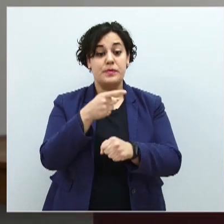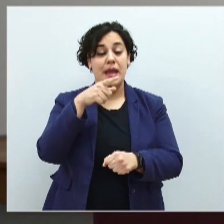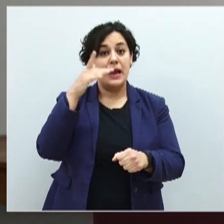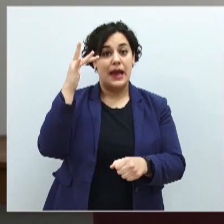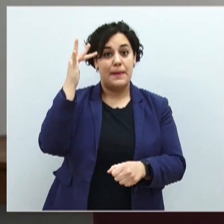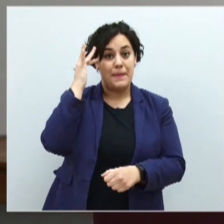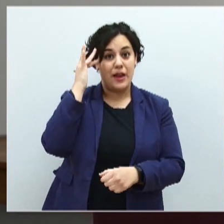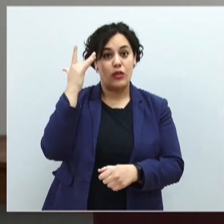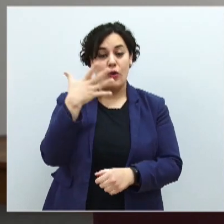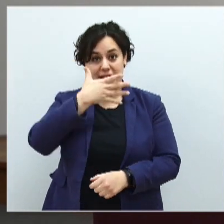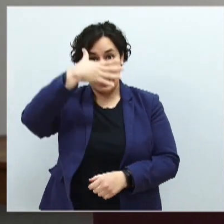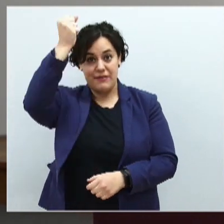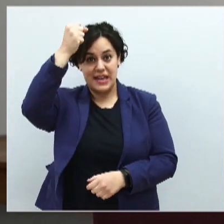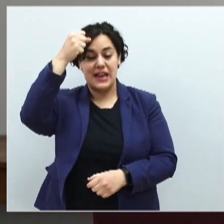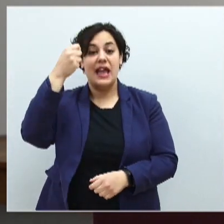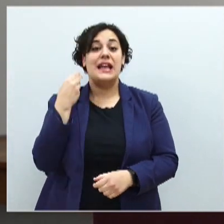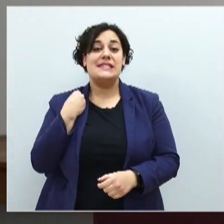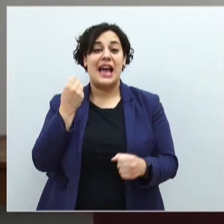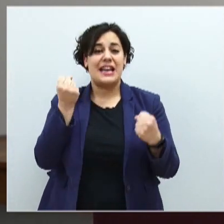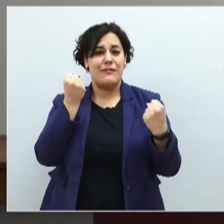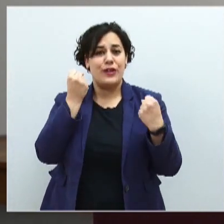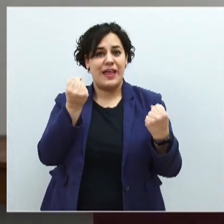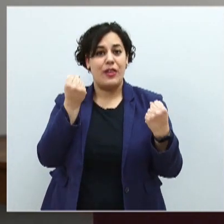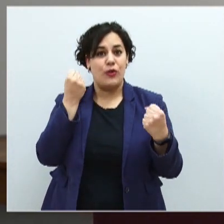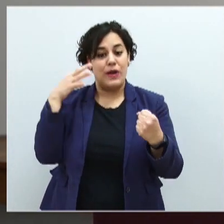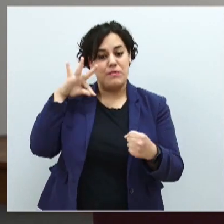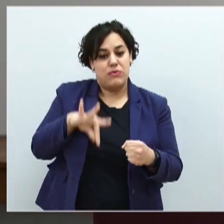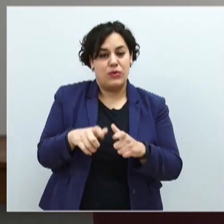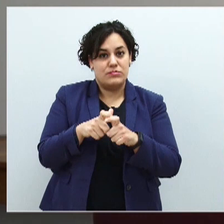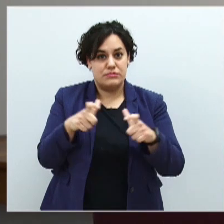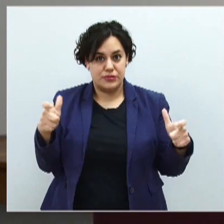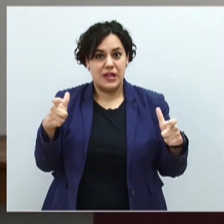se ha reforzado en 1.323 personas, llegando a la cifra de